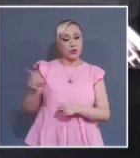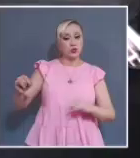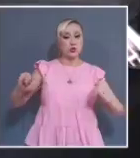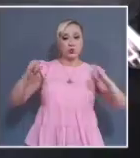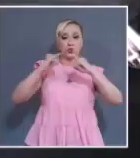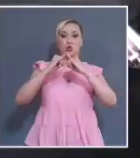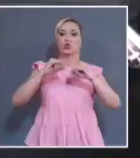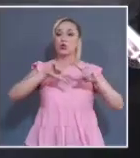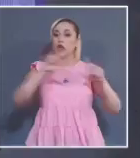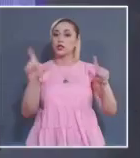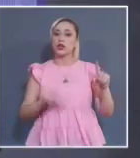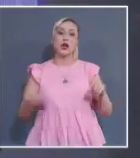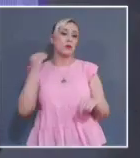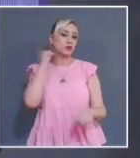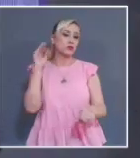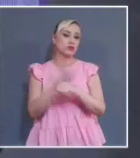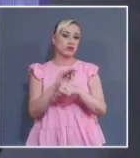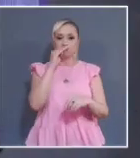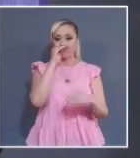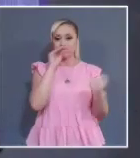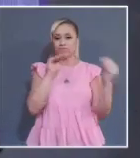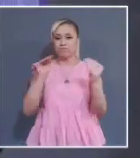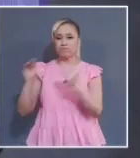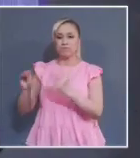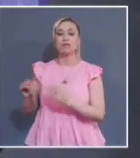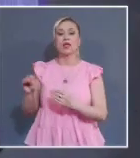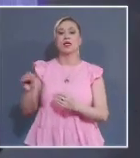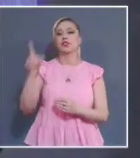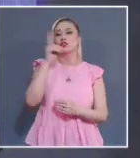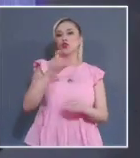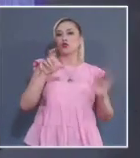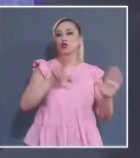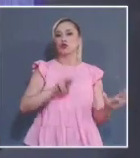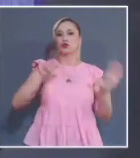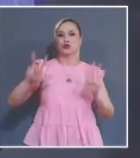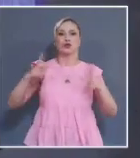que 188 personas recuperen su libertad por